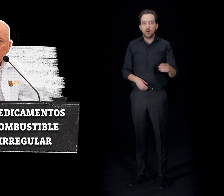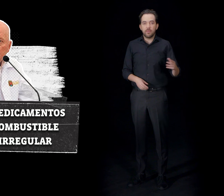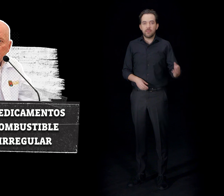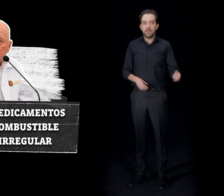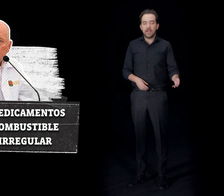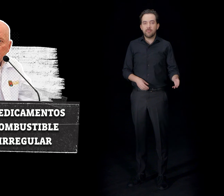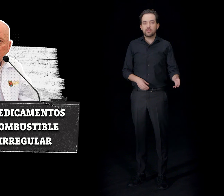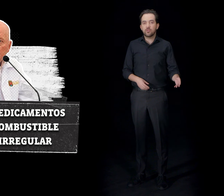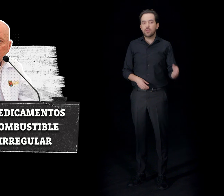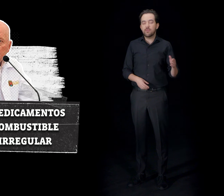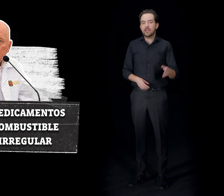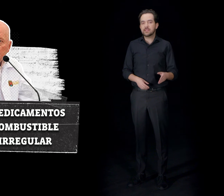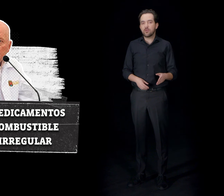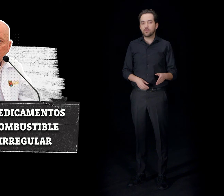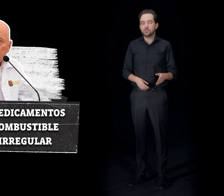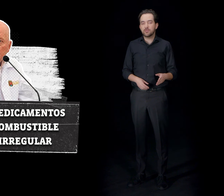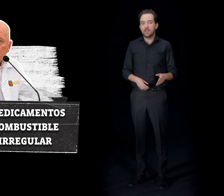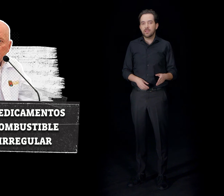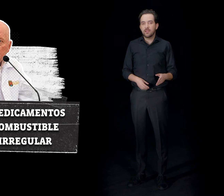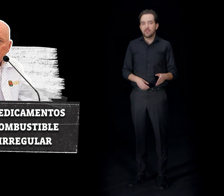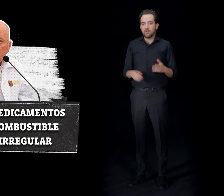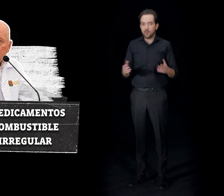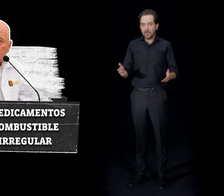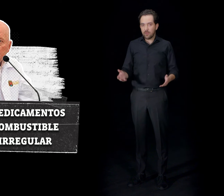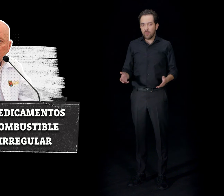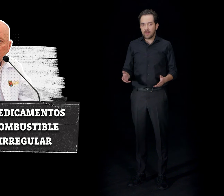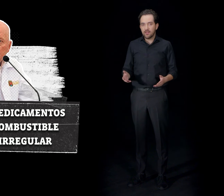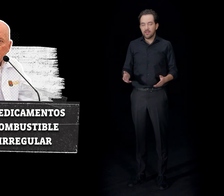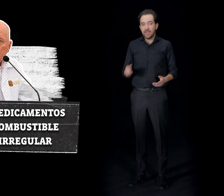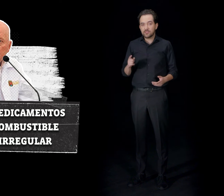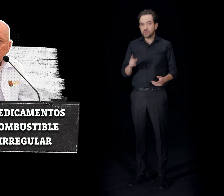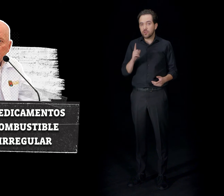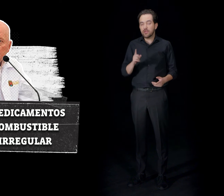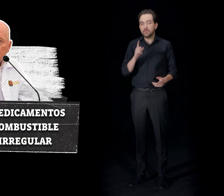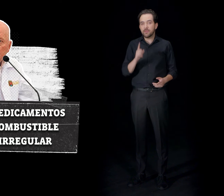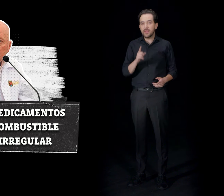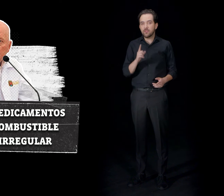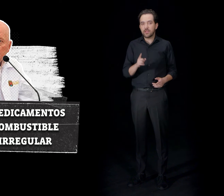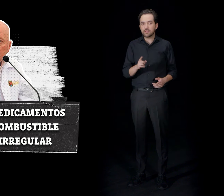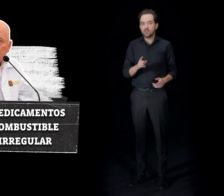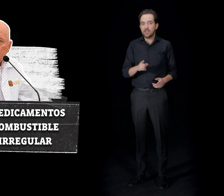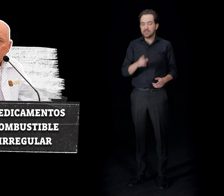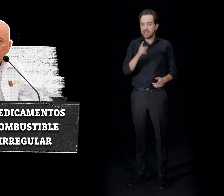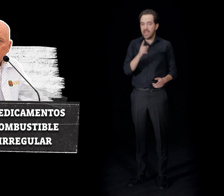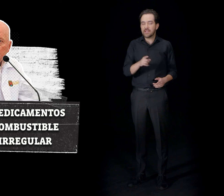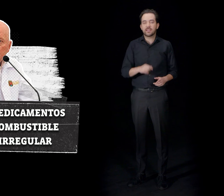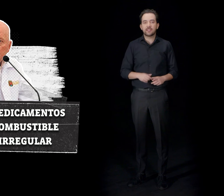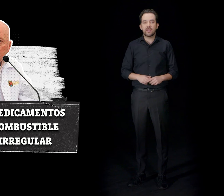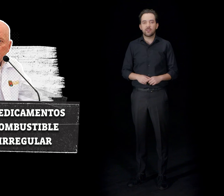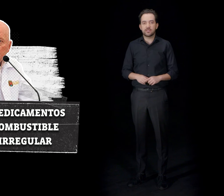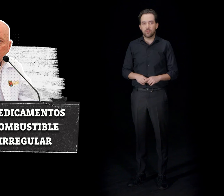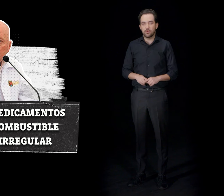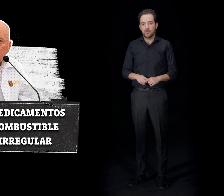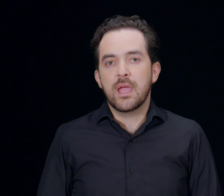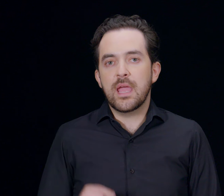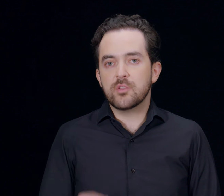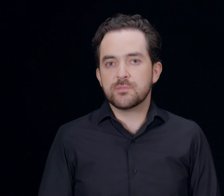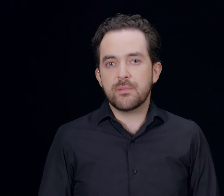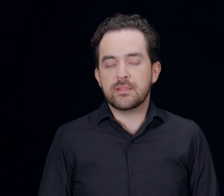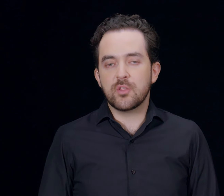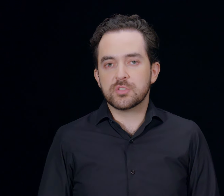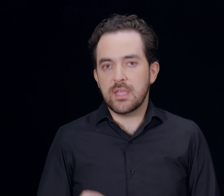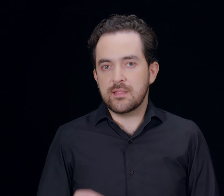trabajadores, compra de medicamento y vales de combustible de forma irregular. Esto solo en el primer año de gestión de este exsecretario de Salud.